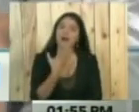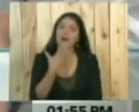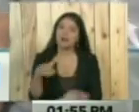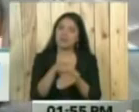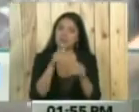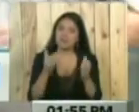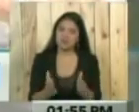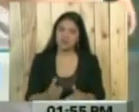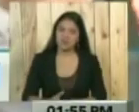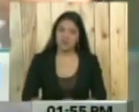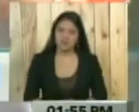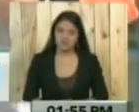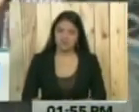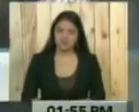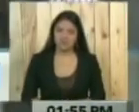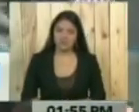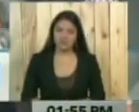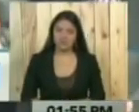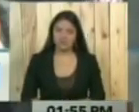ministro.